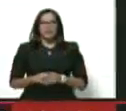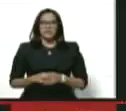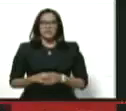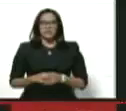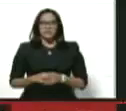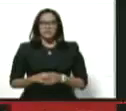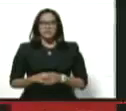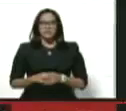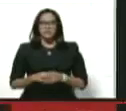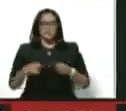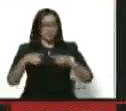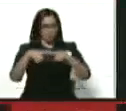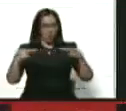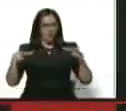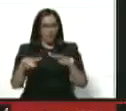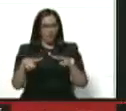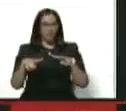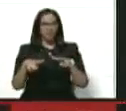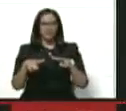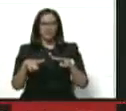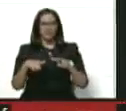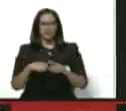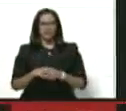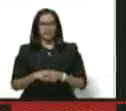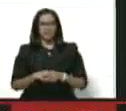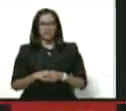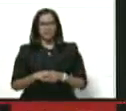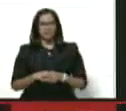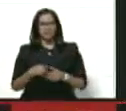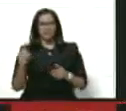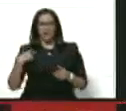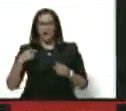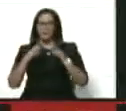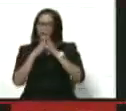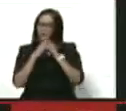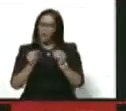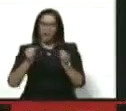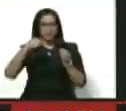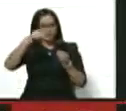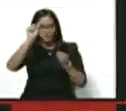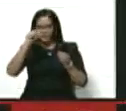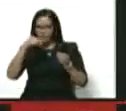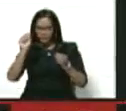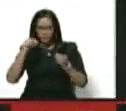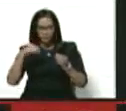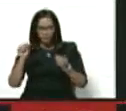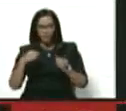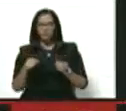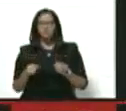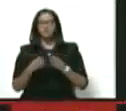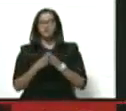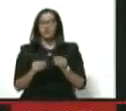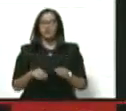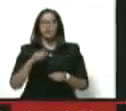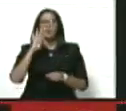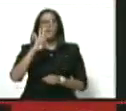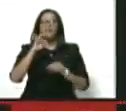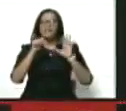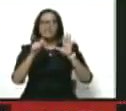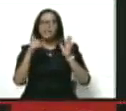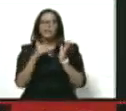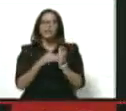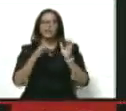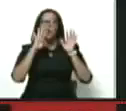de ubicación geográfica. Las tenemos todas con sus coordenadas, todo reportado,